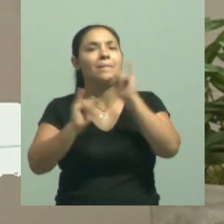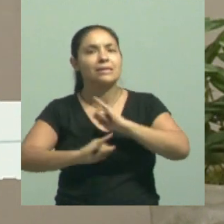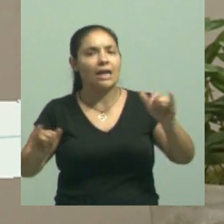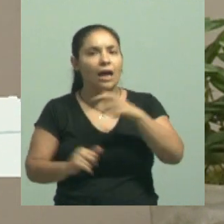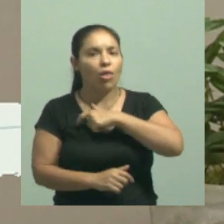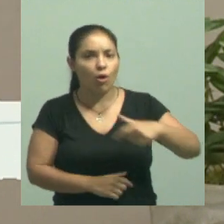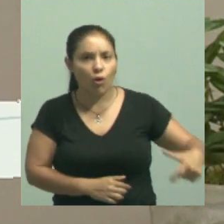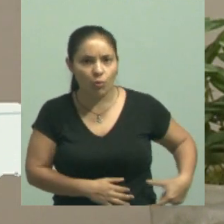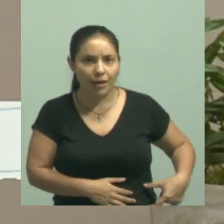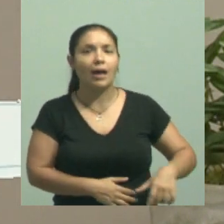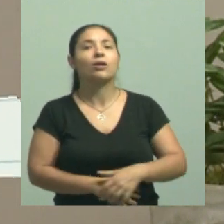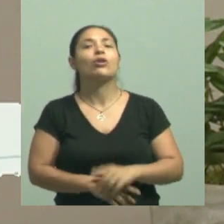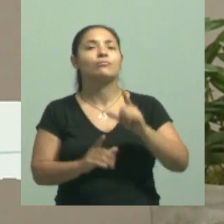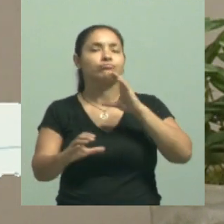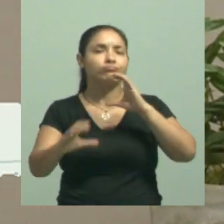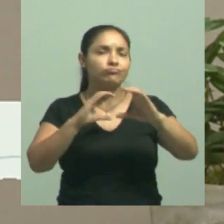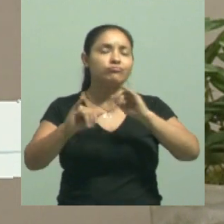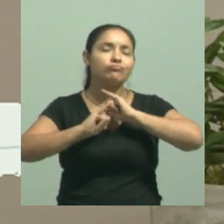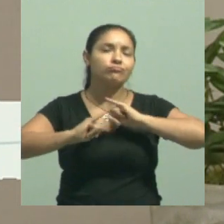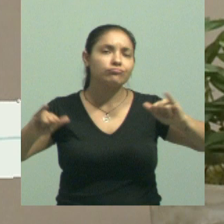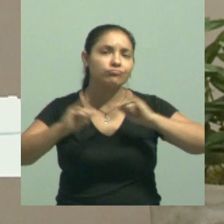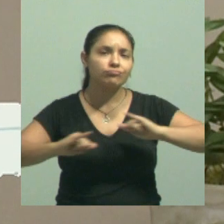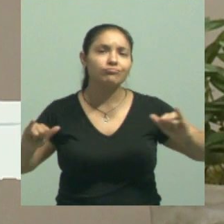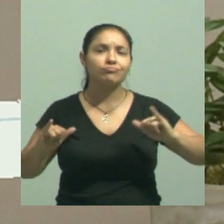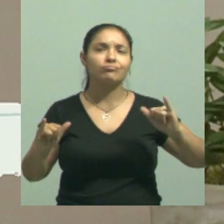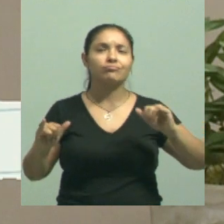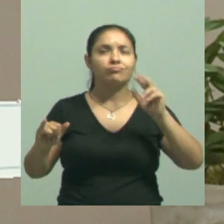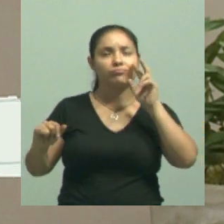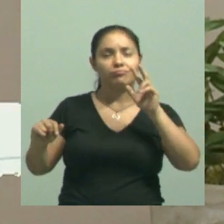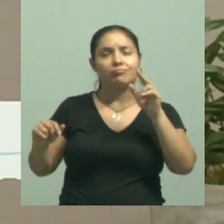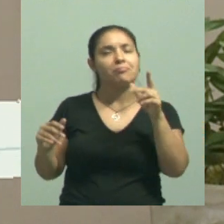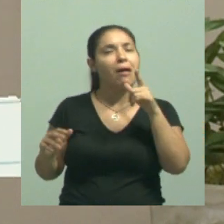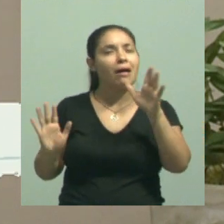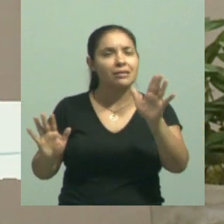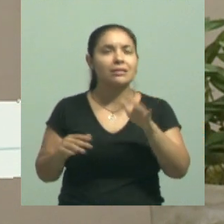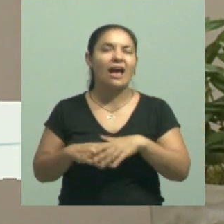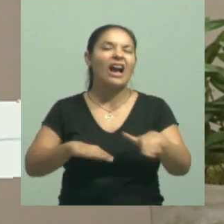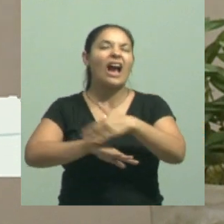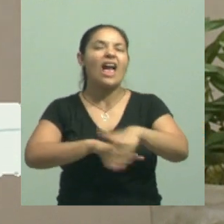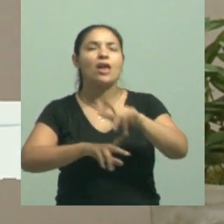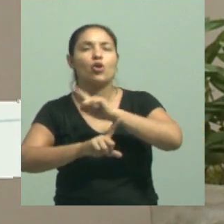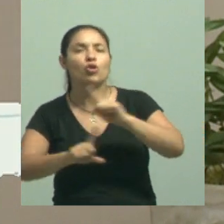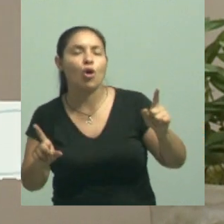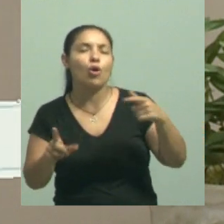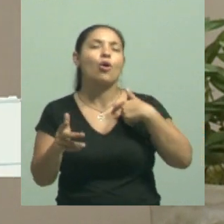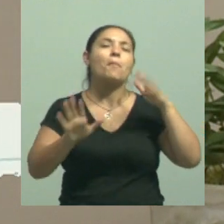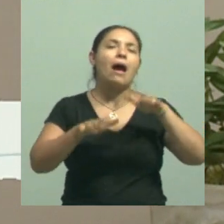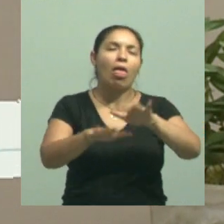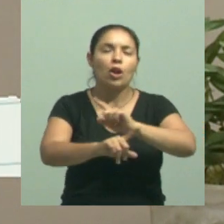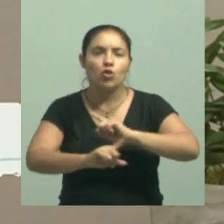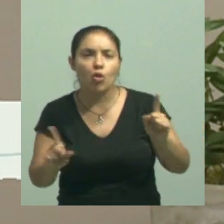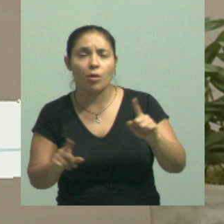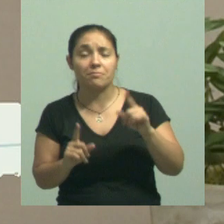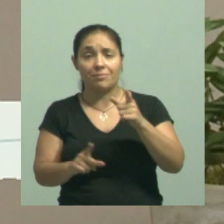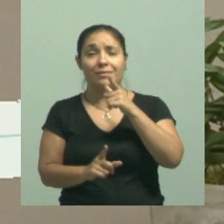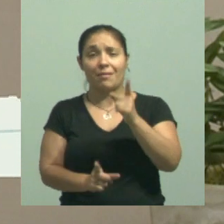de los propios medios de comunicación, de dar esa sensación de que no van a ir a las calles, no se van a manifestar. Bueno, de hecho el propio gobierno manifestaba